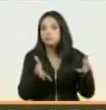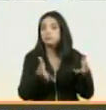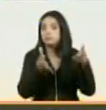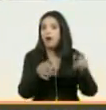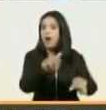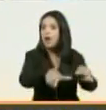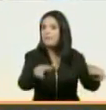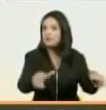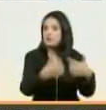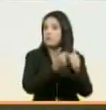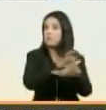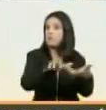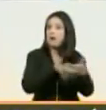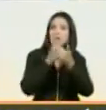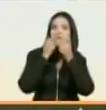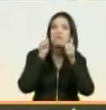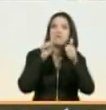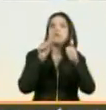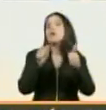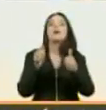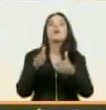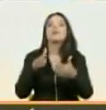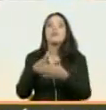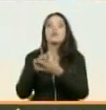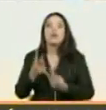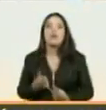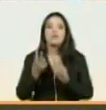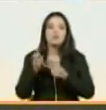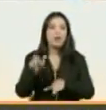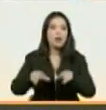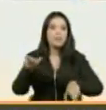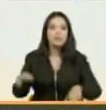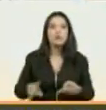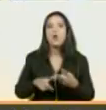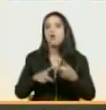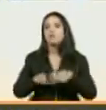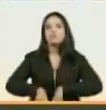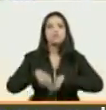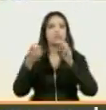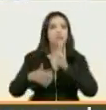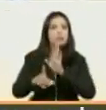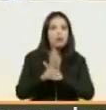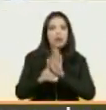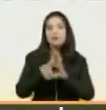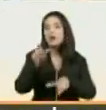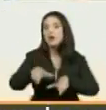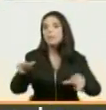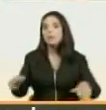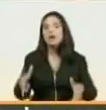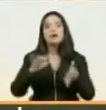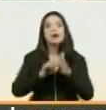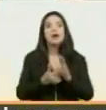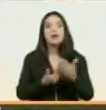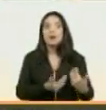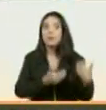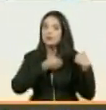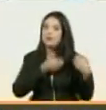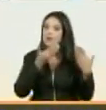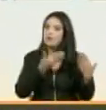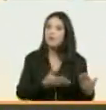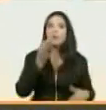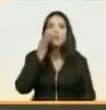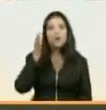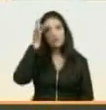desestabilizadores, a los que atentan contra la vida de los ciudadanos, a los que atentan contra derechos fundamentales de los ciudadanos, que es competencia de ella, y